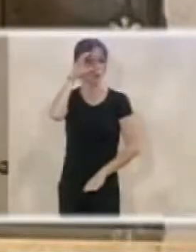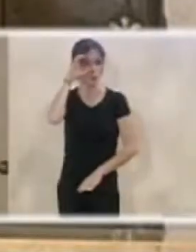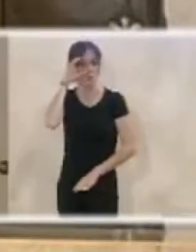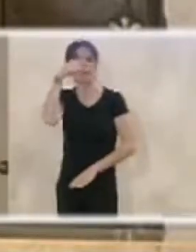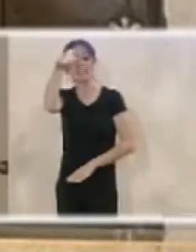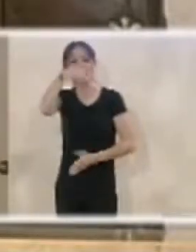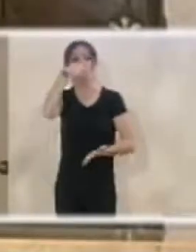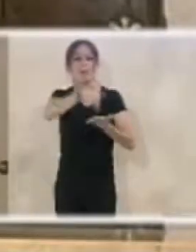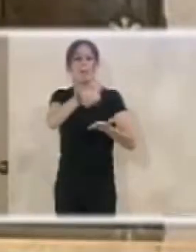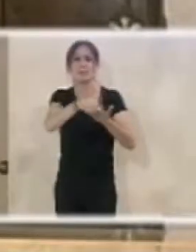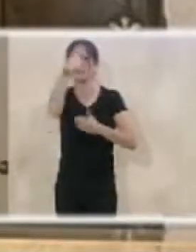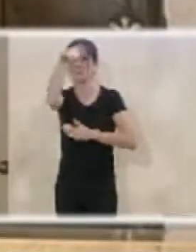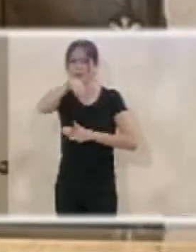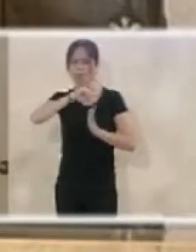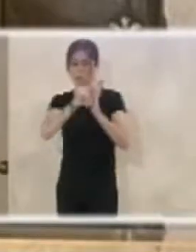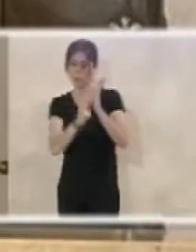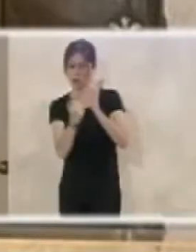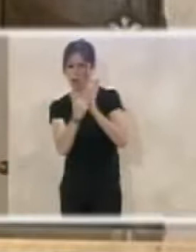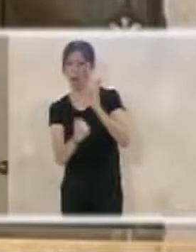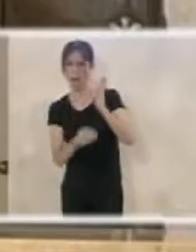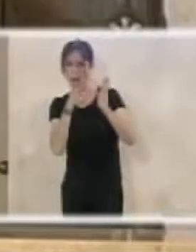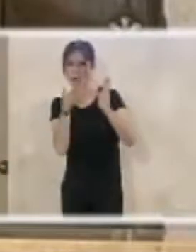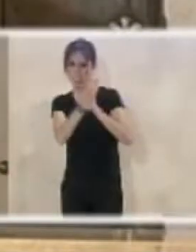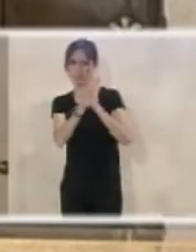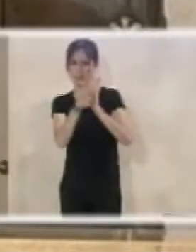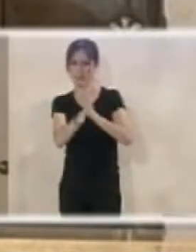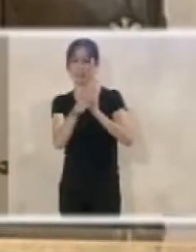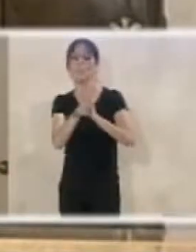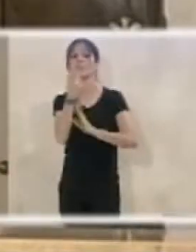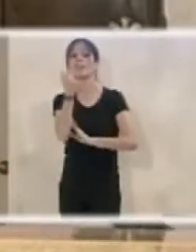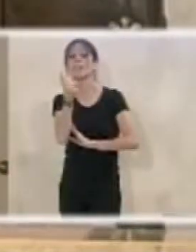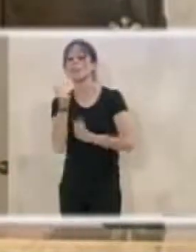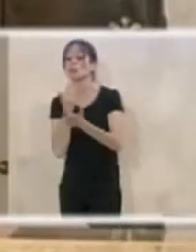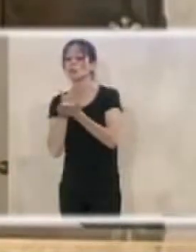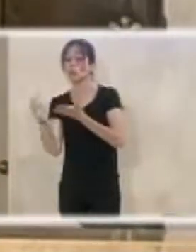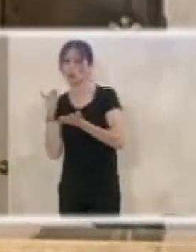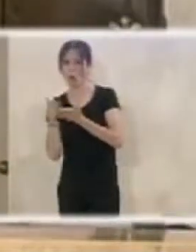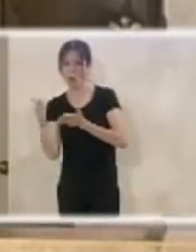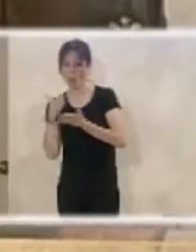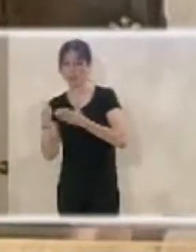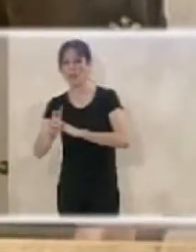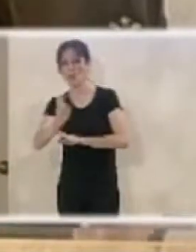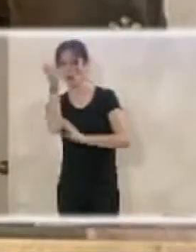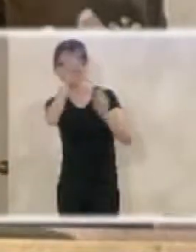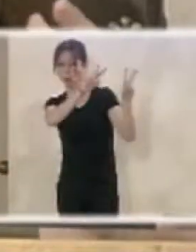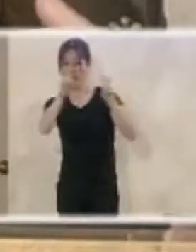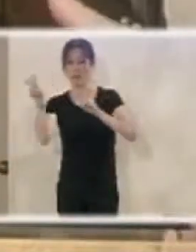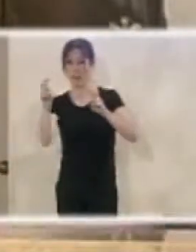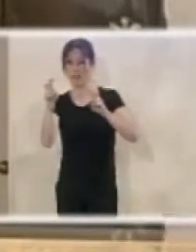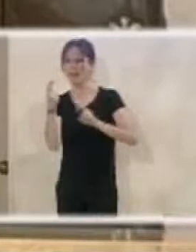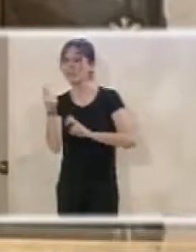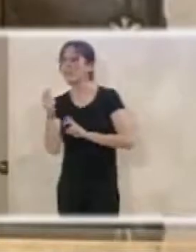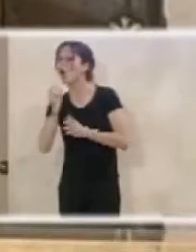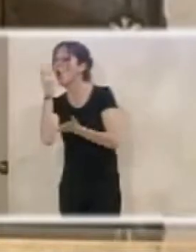sabemos cuáles son las demandas. Ahora en los puntos posteriores se va a poder ver que el dinero sobrante de otras actuaciones